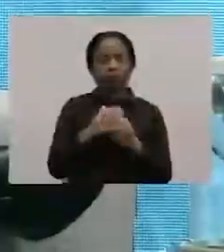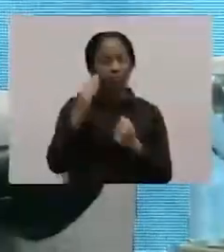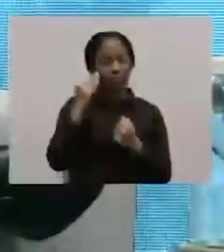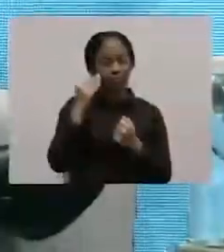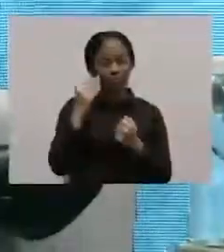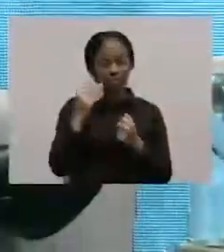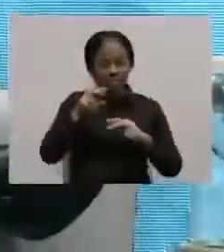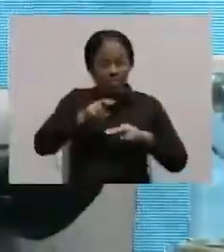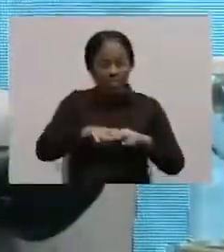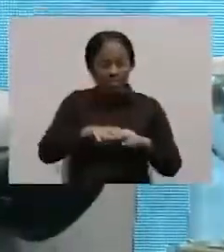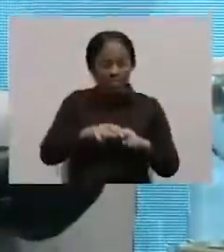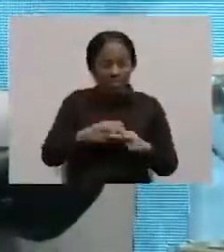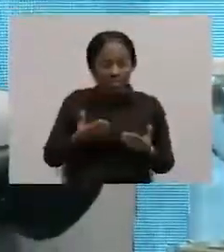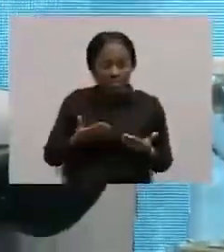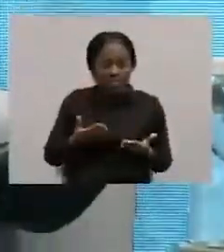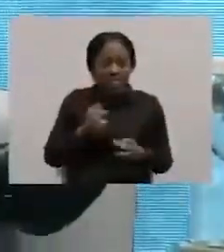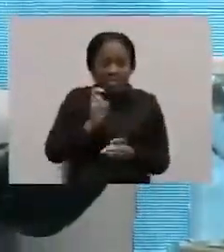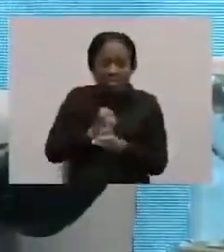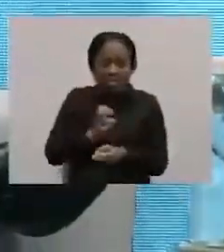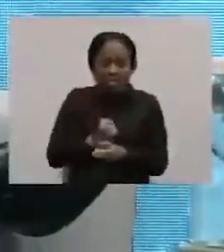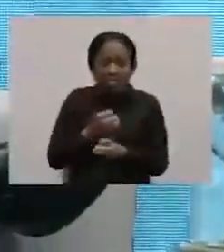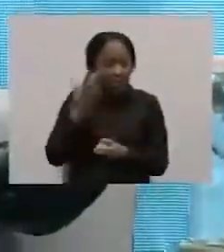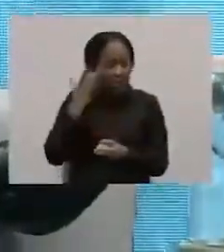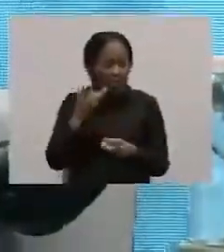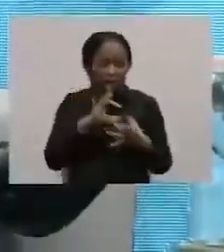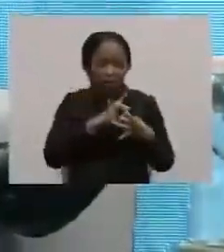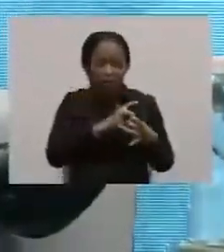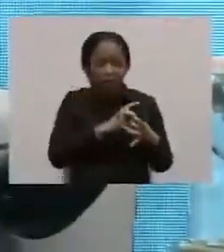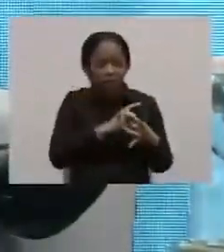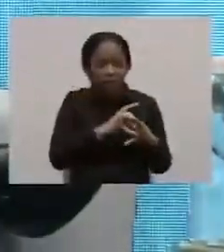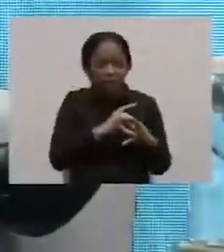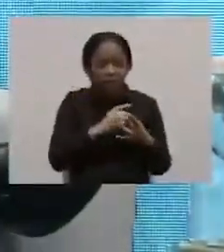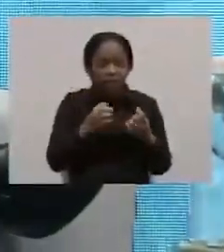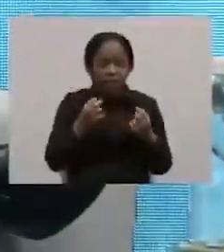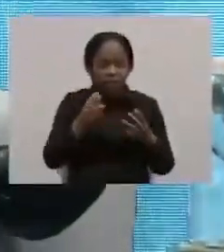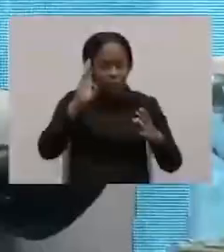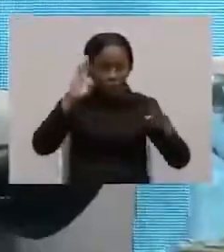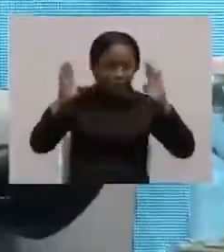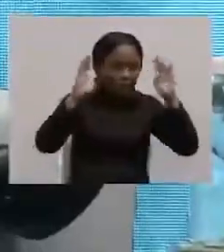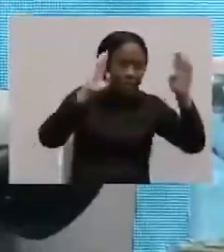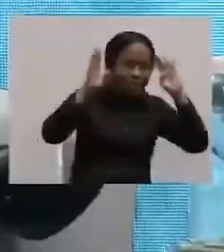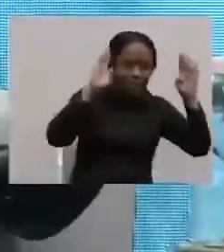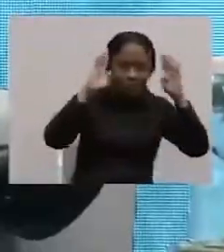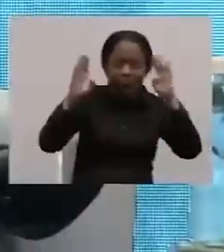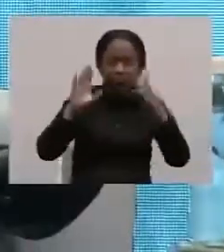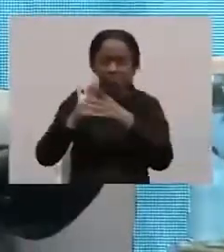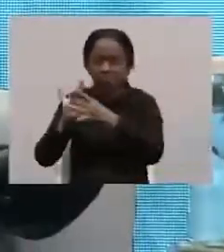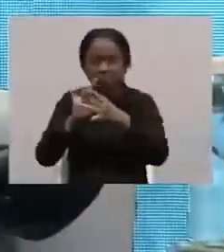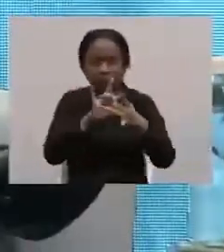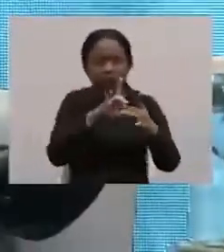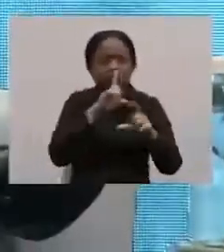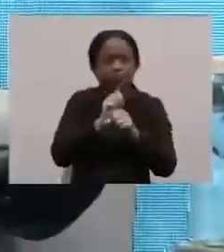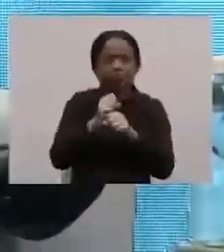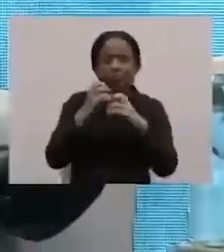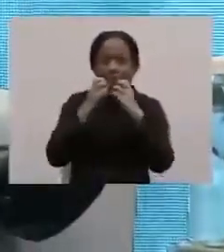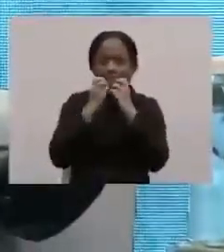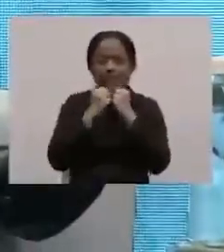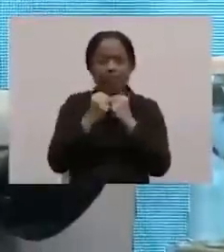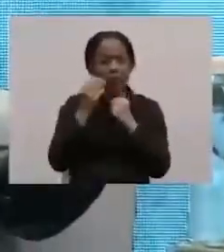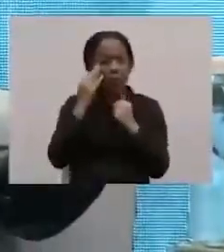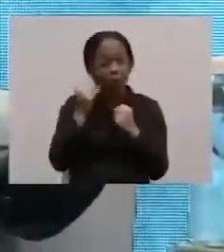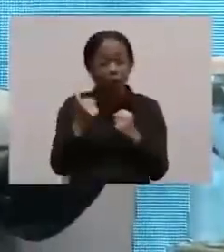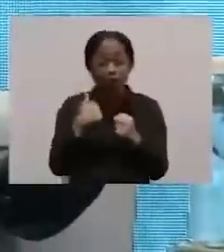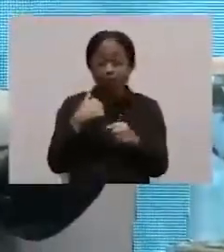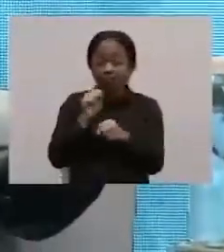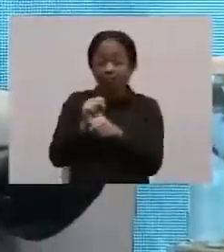sentarme aquí porque son tantos amigos, colegas, que llegar aquí me tomó mucho rato saludando a gente que de verdad quiero, porque hemos trabajado mucho